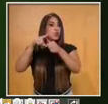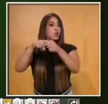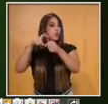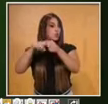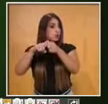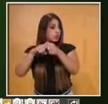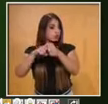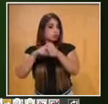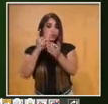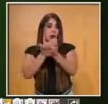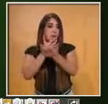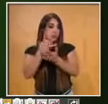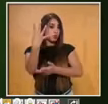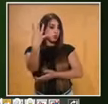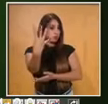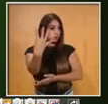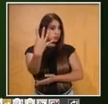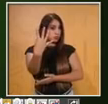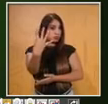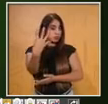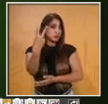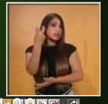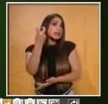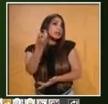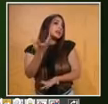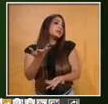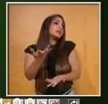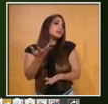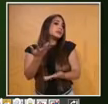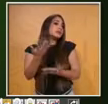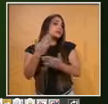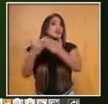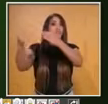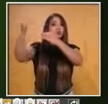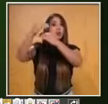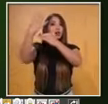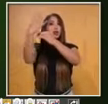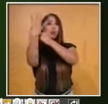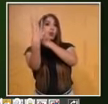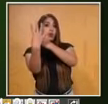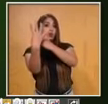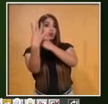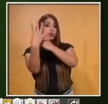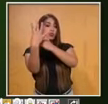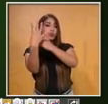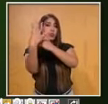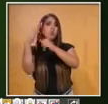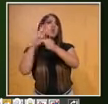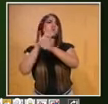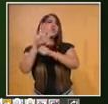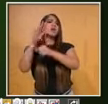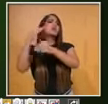tomamos 4. Por eso ahí ya te da la pista que el numerador es 4. ¿Cuál sería el denominador?